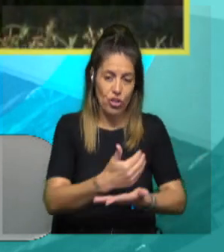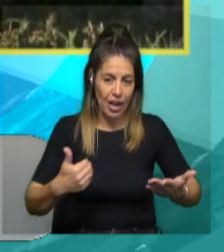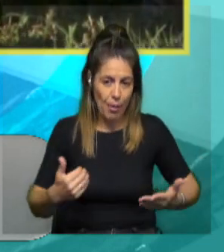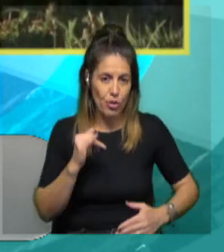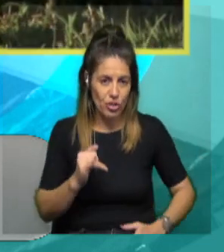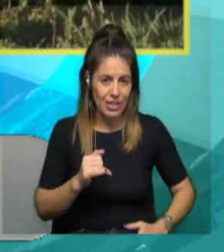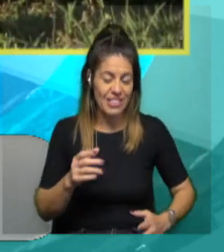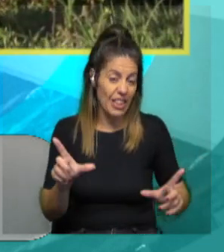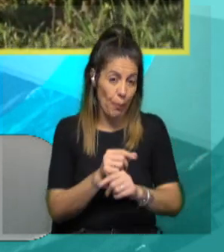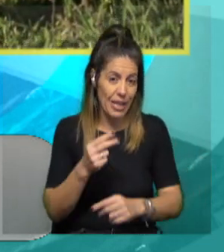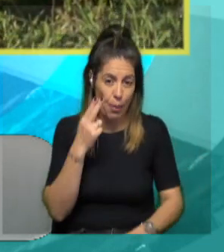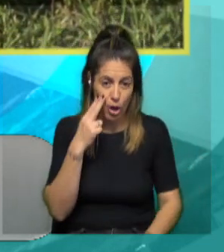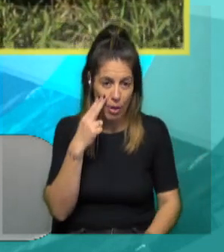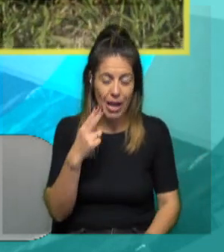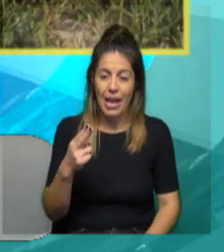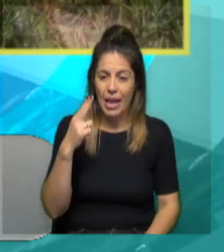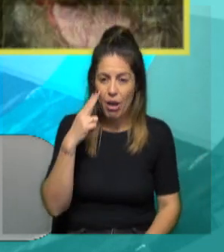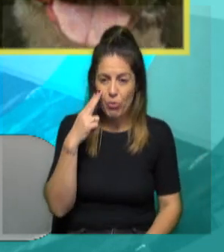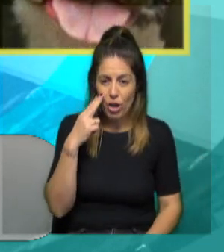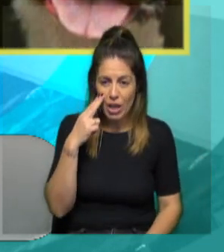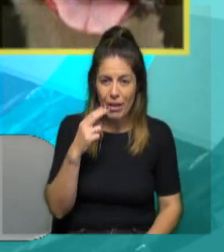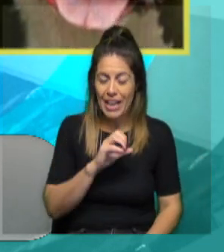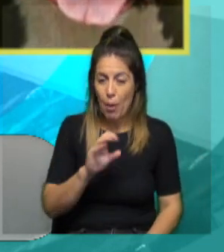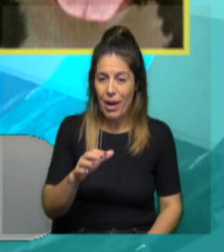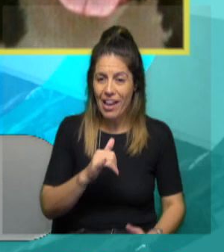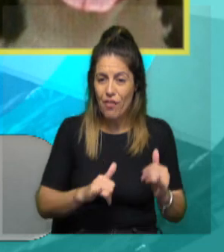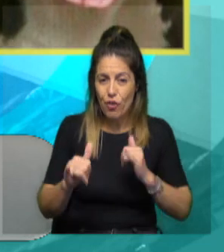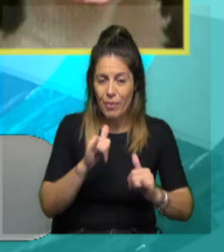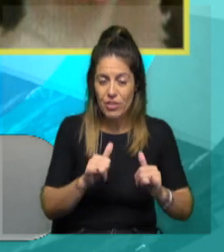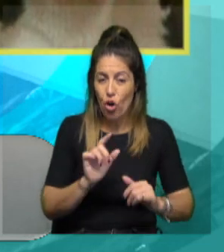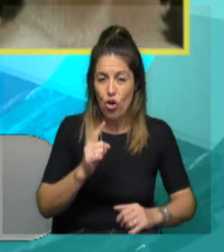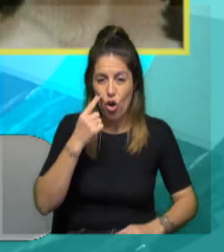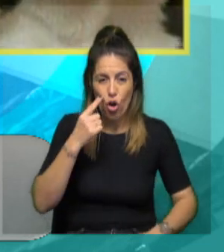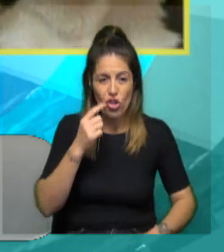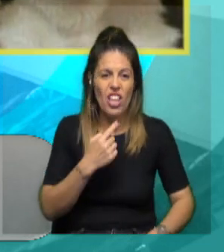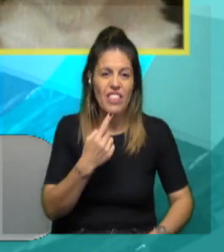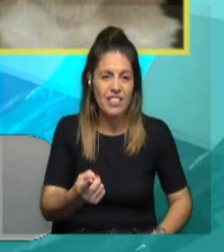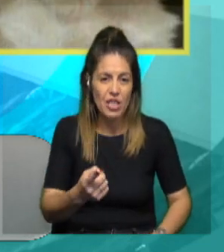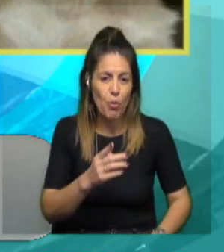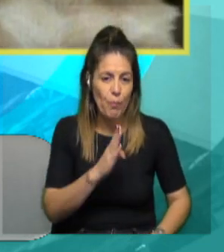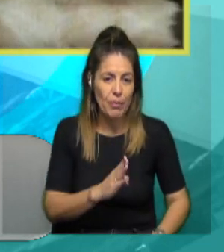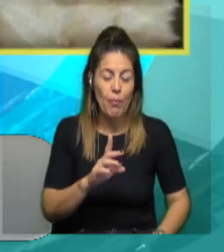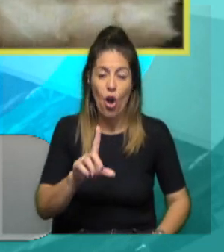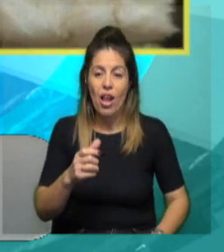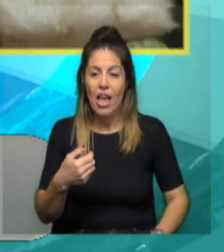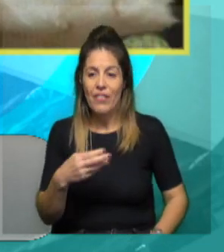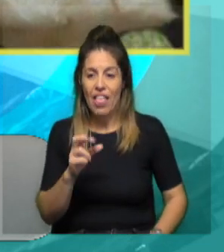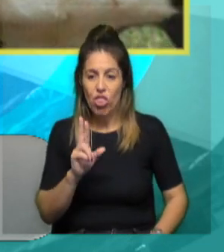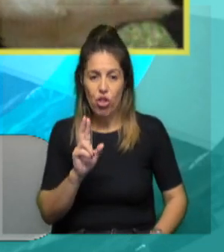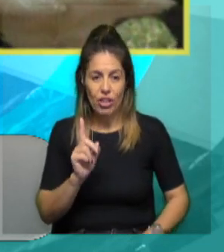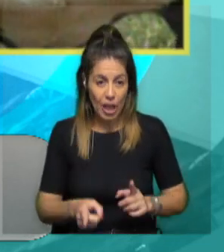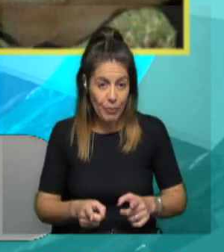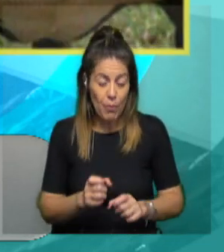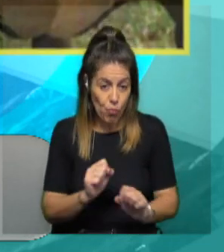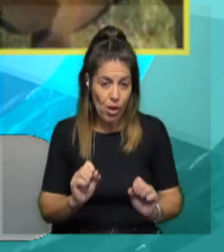problema es que frente a la mala información o el desconocimiento, decimos, bueno, el pitbull. Pero un labrador puede ser también tan o